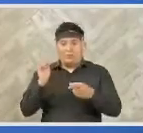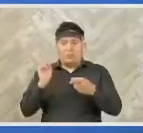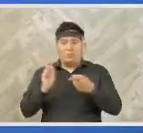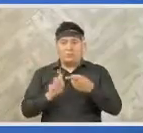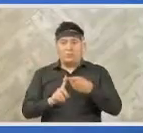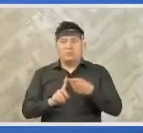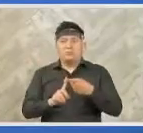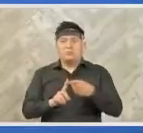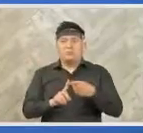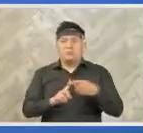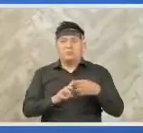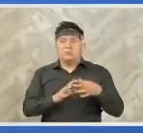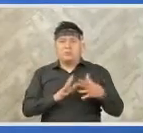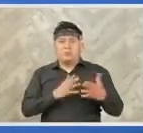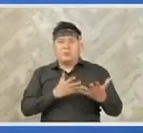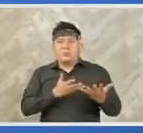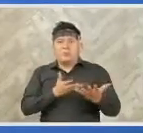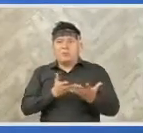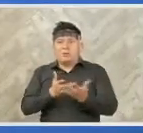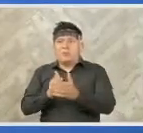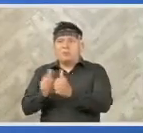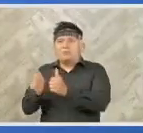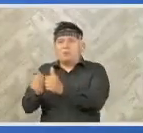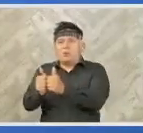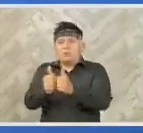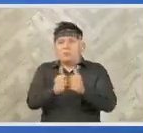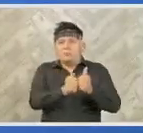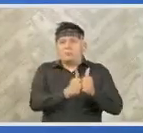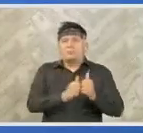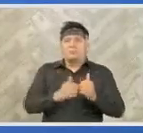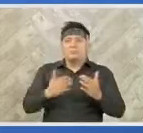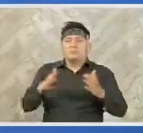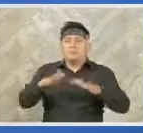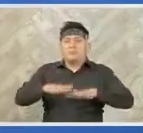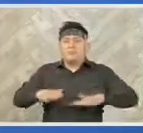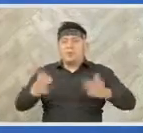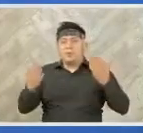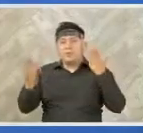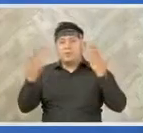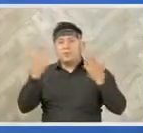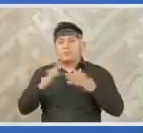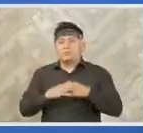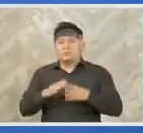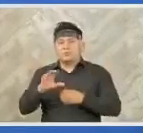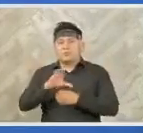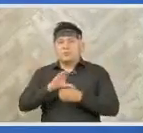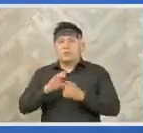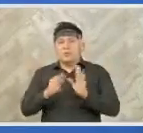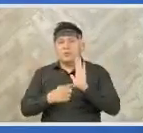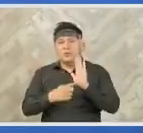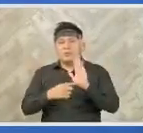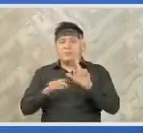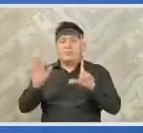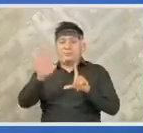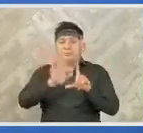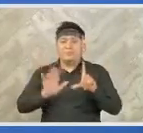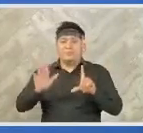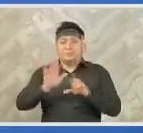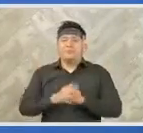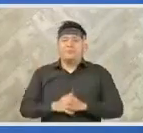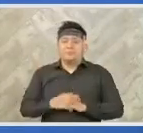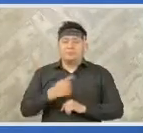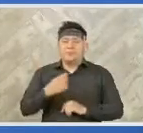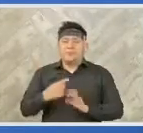este acompañamiento que ha dado la Administración Municipal al Campo Ciudad, vamos a compartir con ustedes un video que